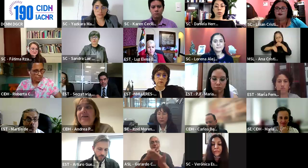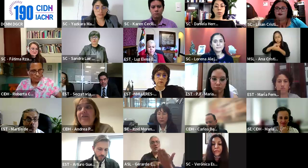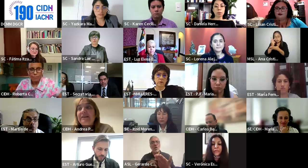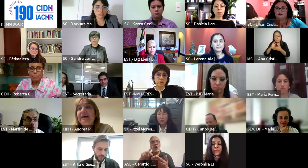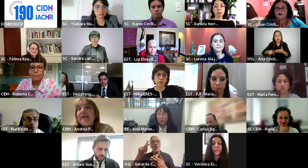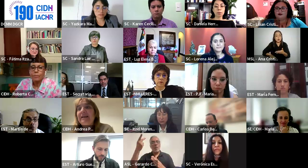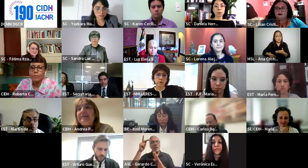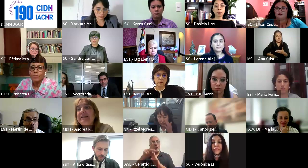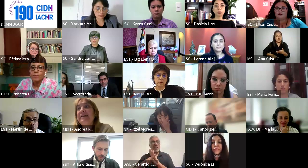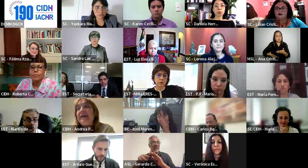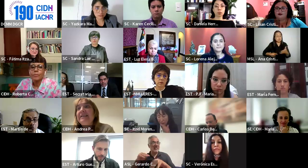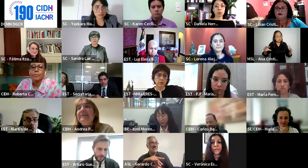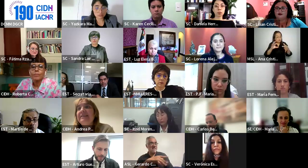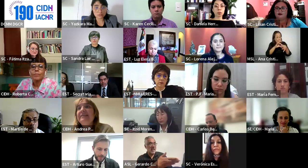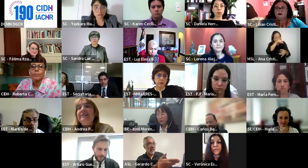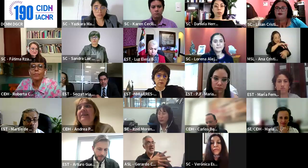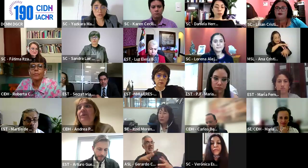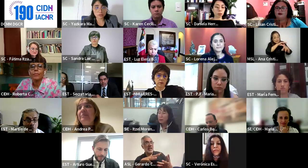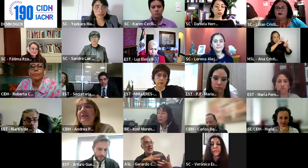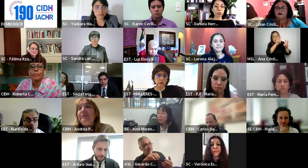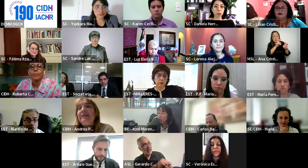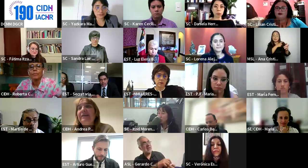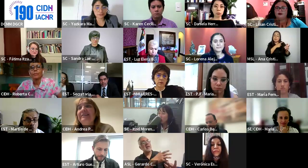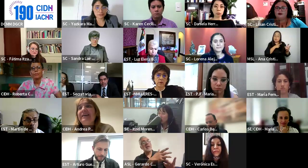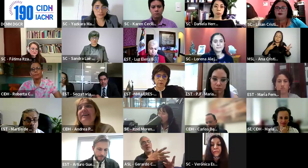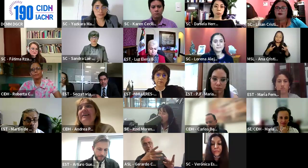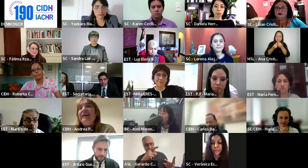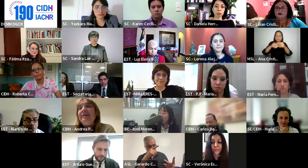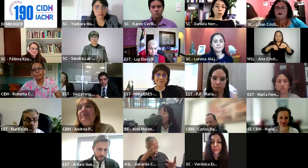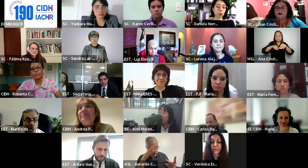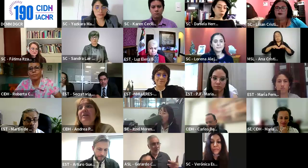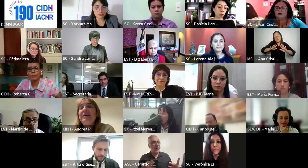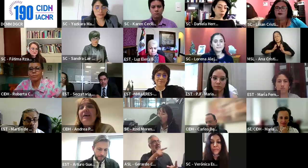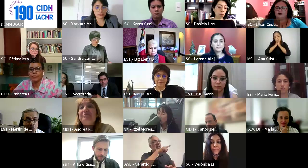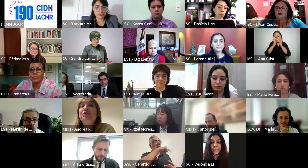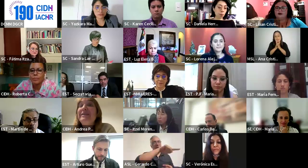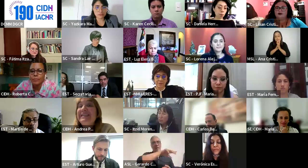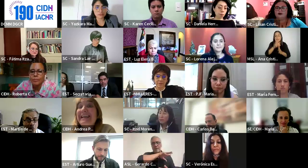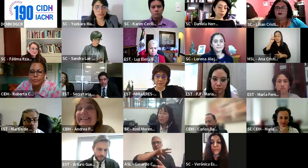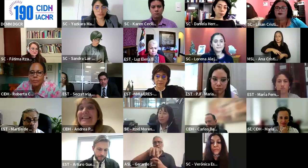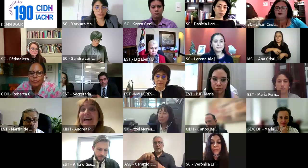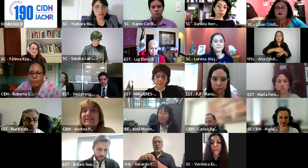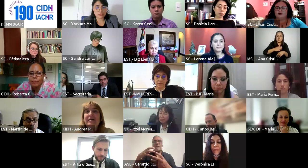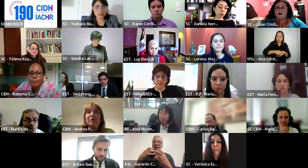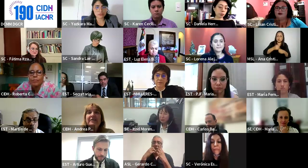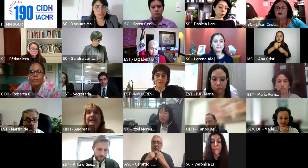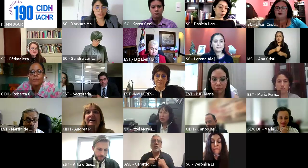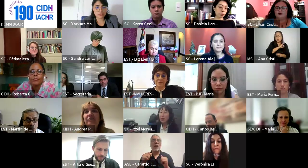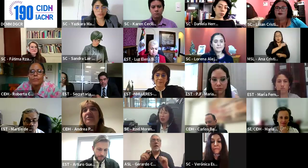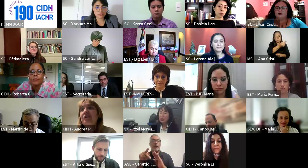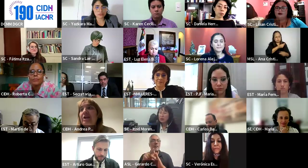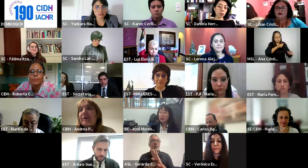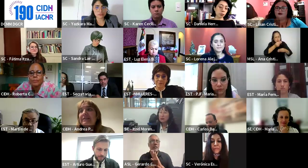que las afectan, que las atañen, y seguramente van a ser mucho más enriquecidas esas